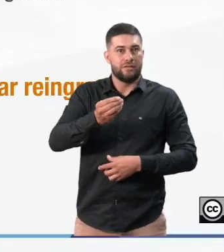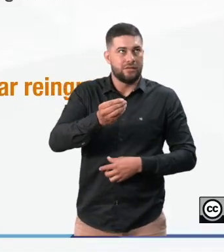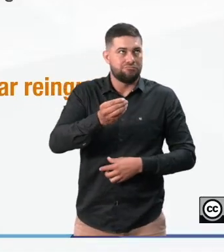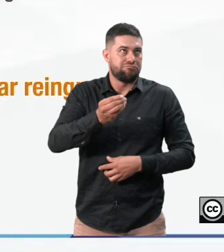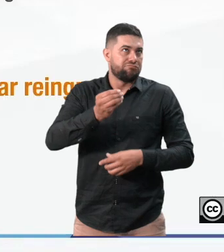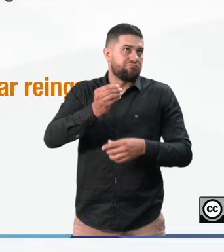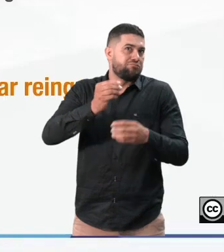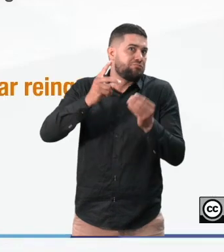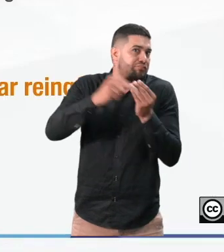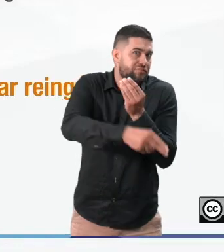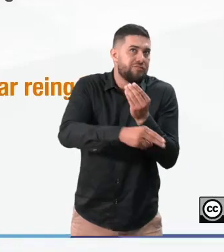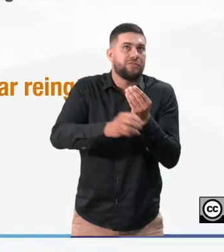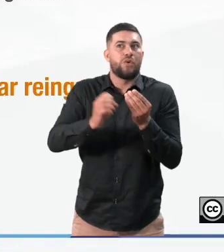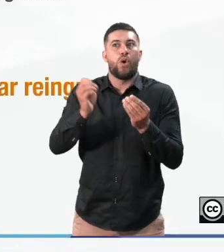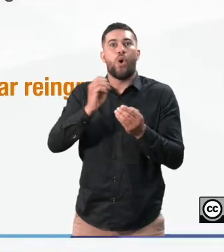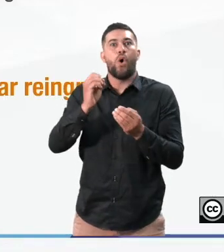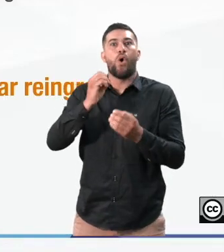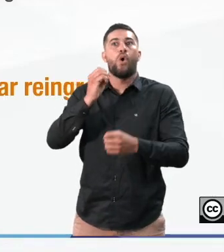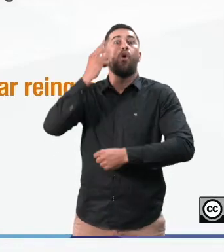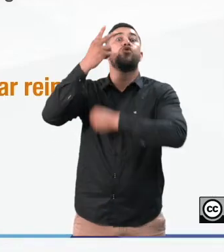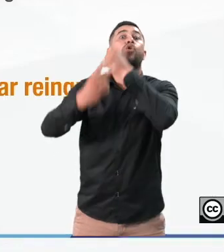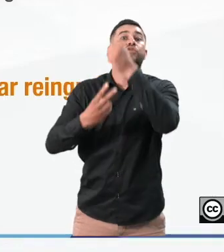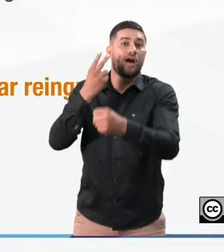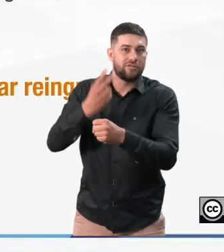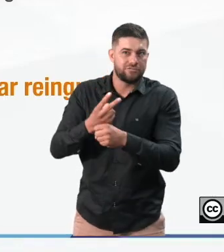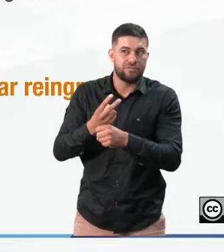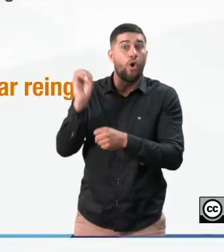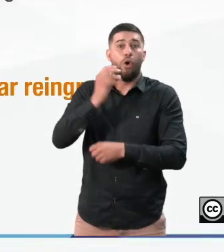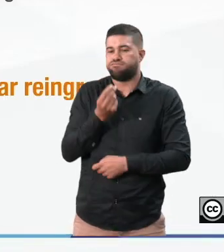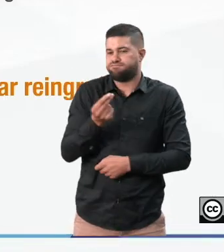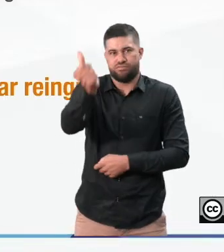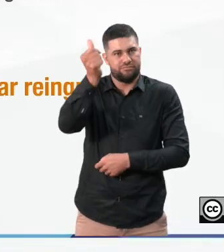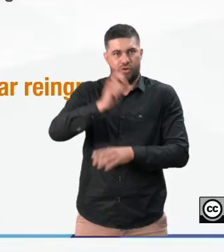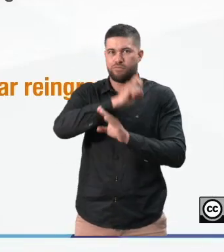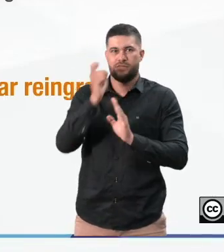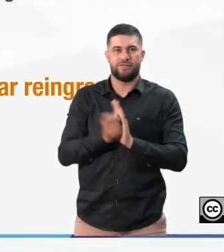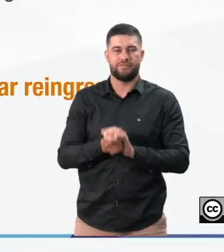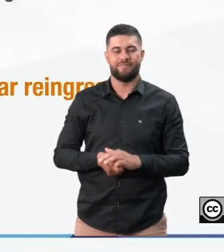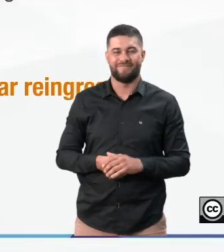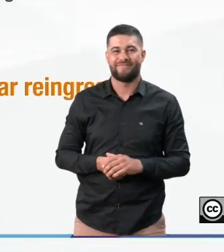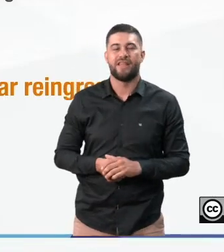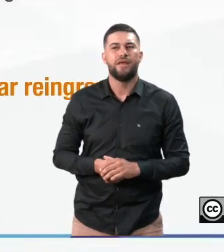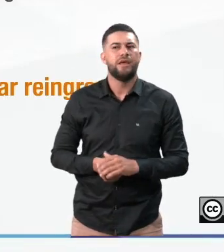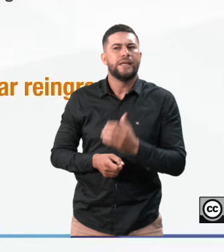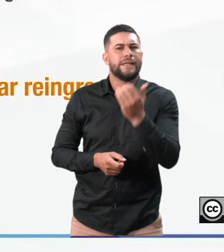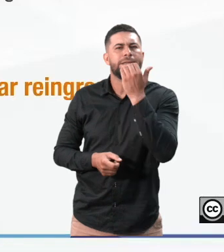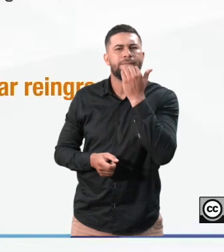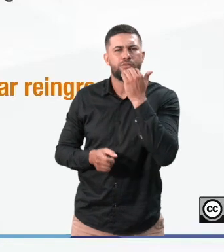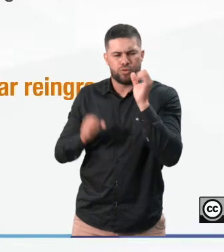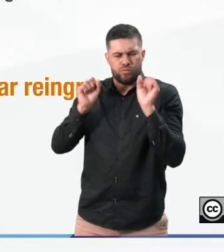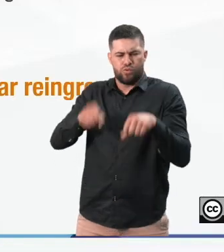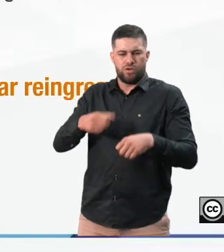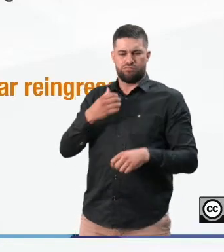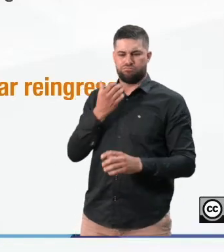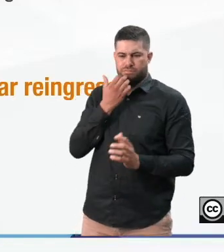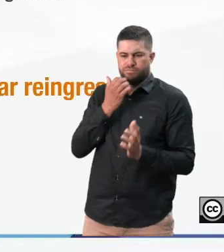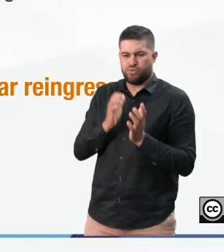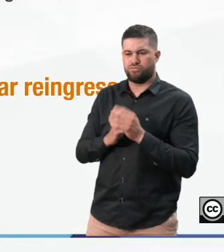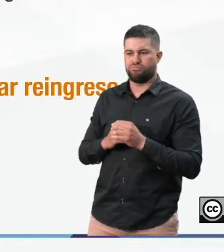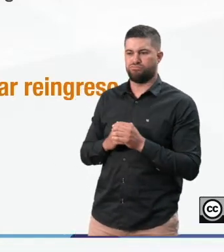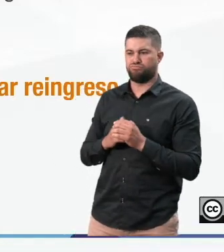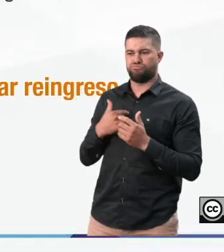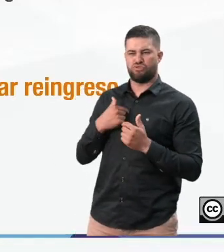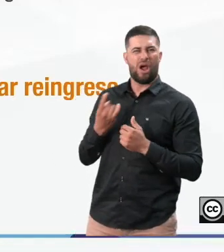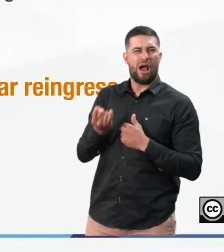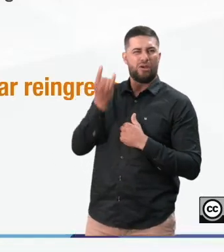reglamentaria, o deben de haber terminado semestre sin hacer renovación de la matrícula para el semestre subsiguiente,